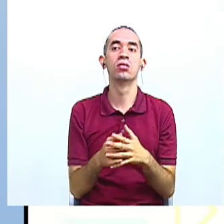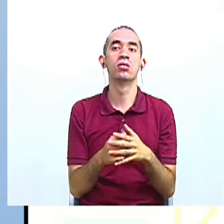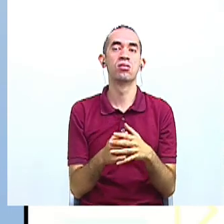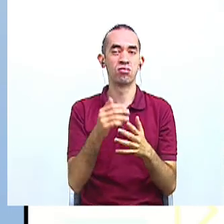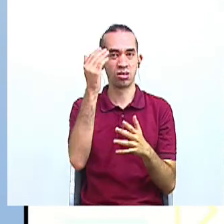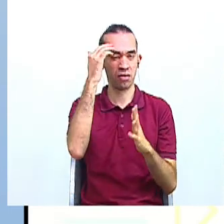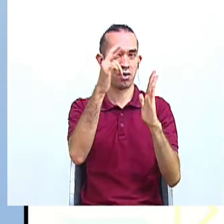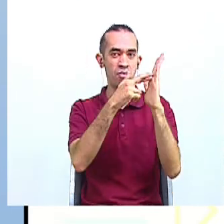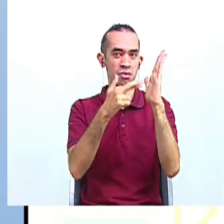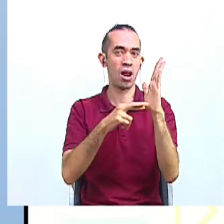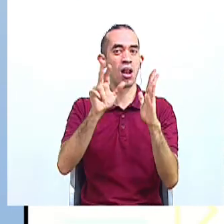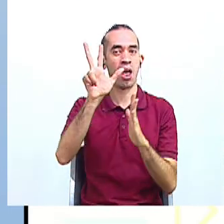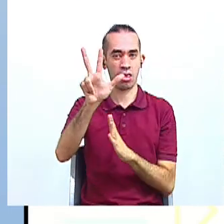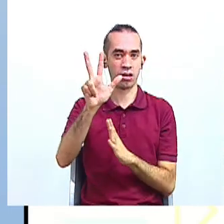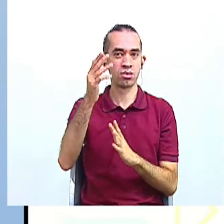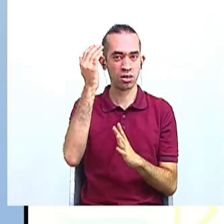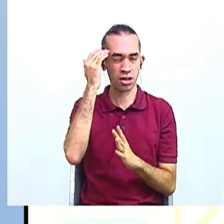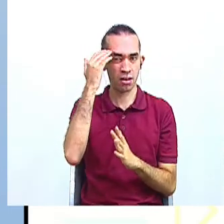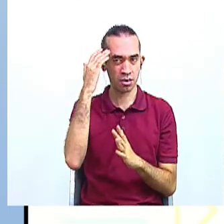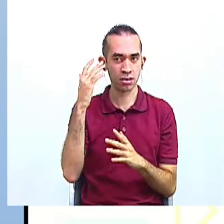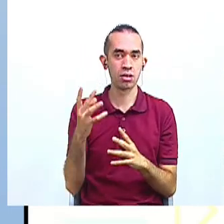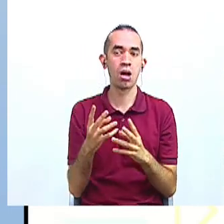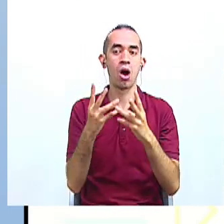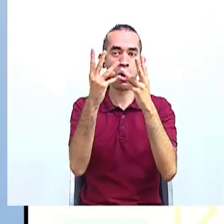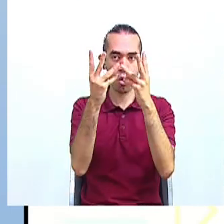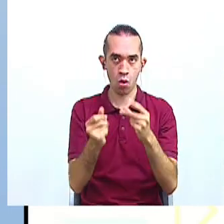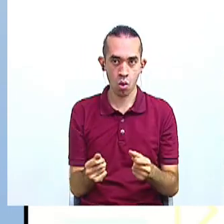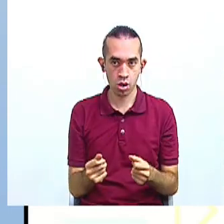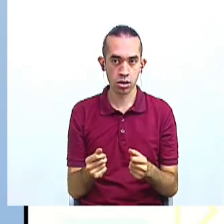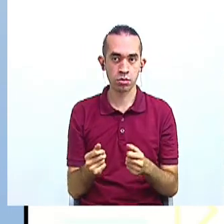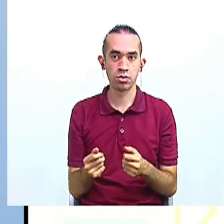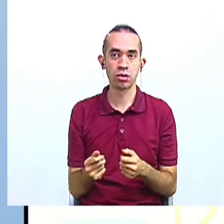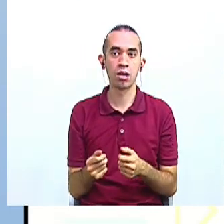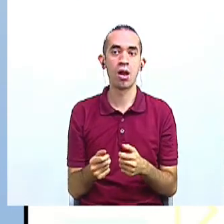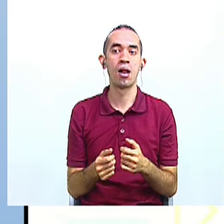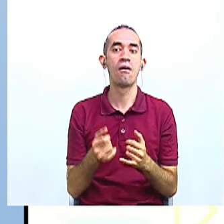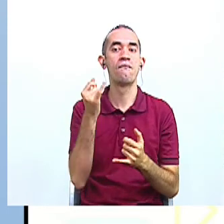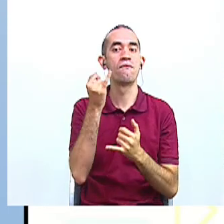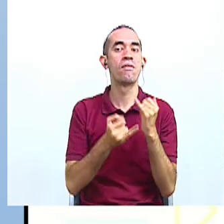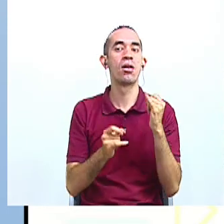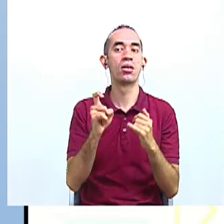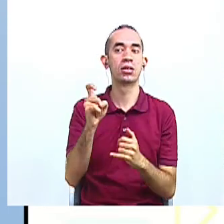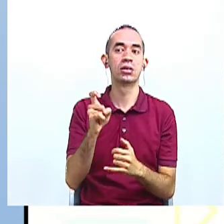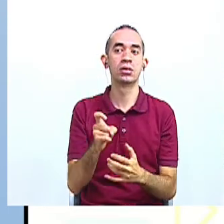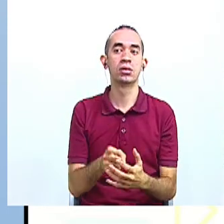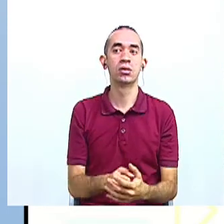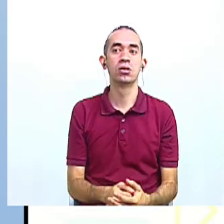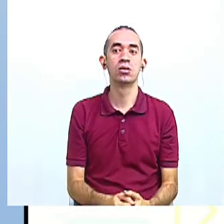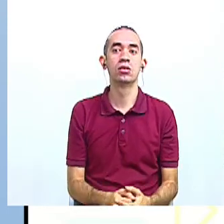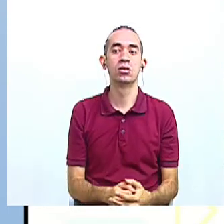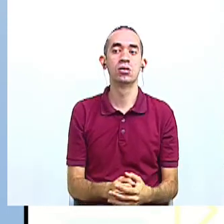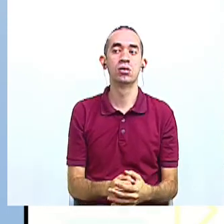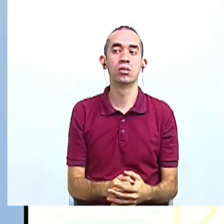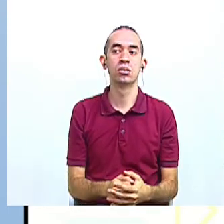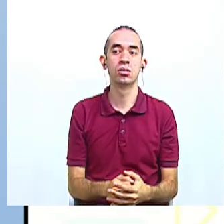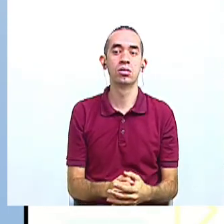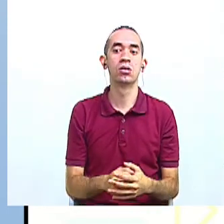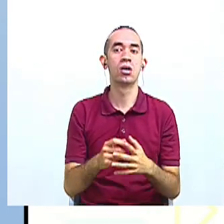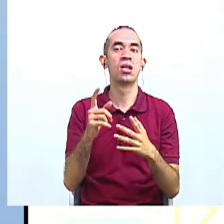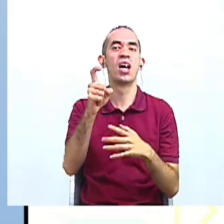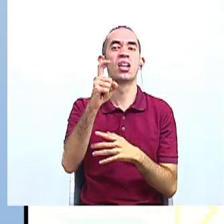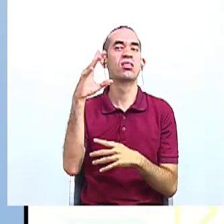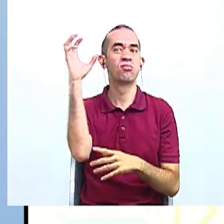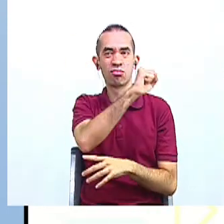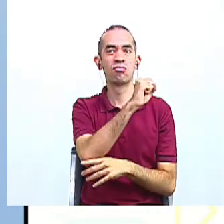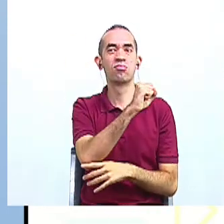de 3 y entonces calculamos el valor final de X. Entonces el valor de X